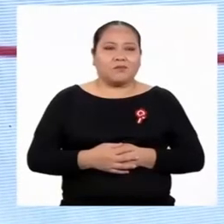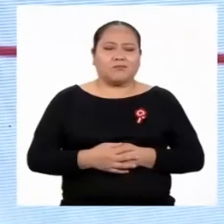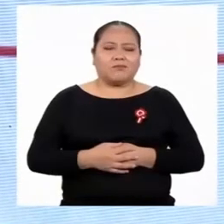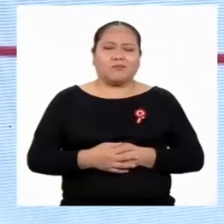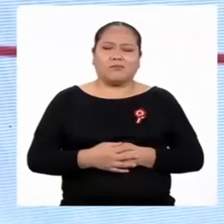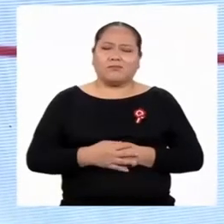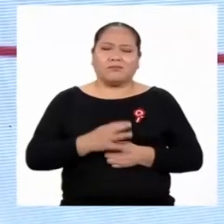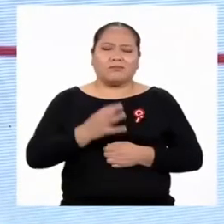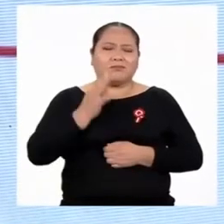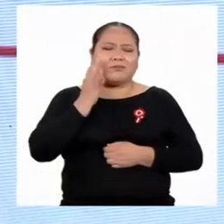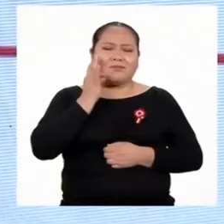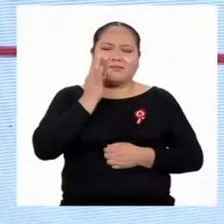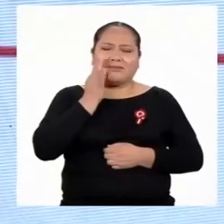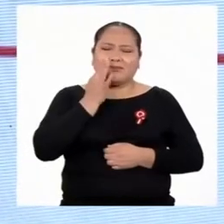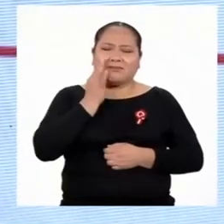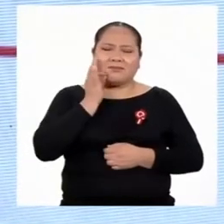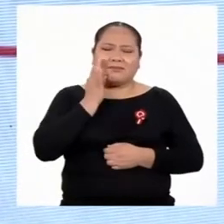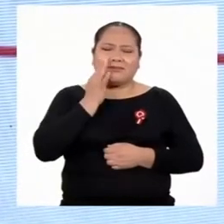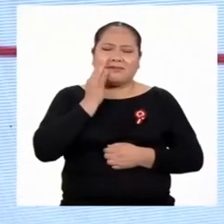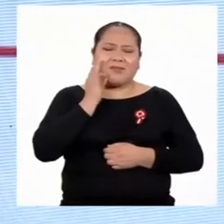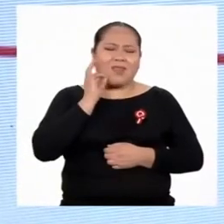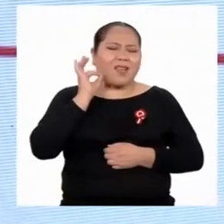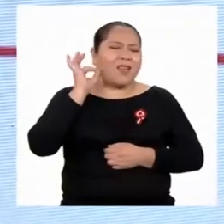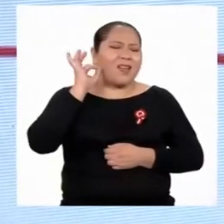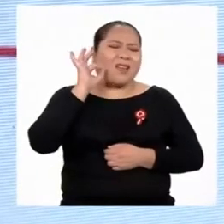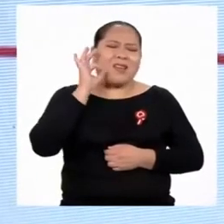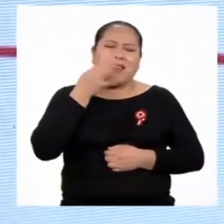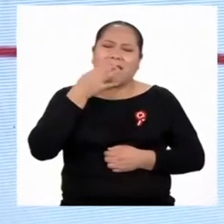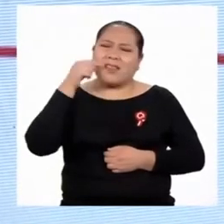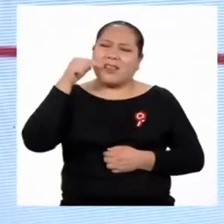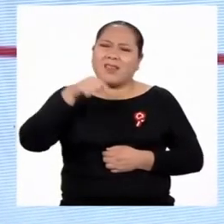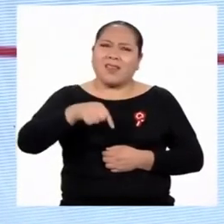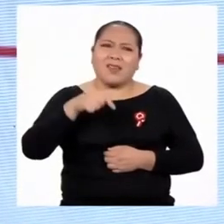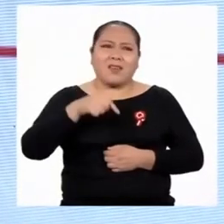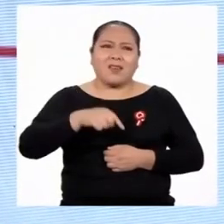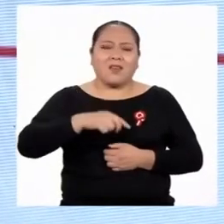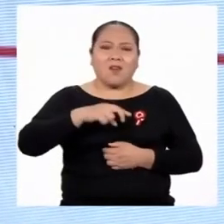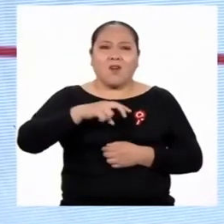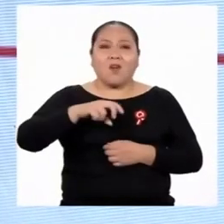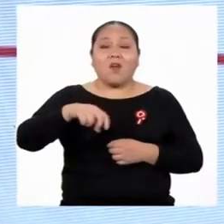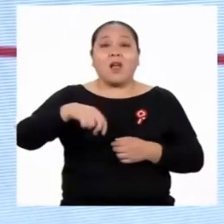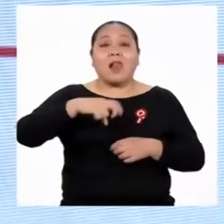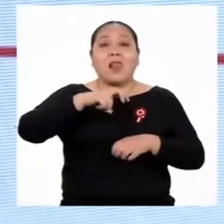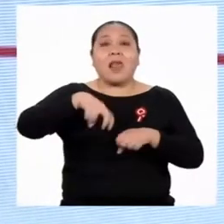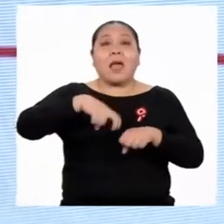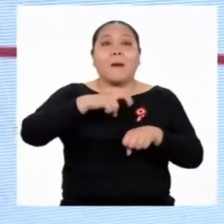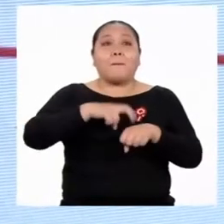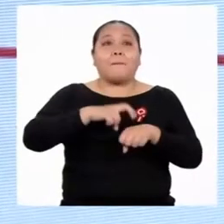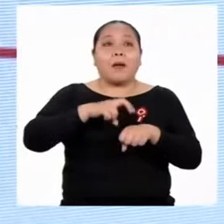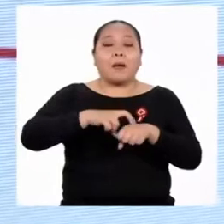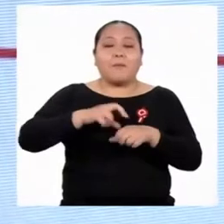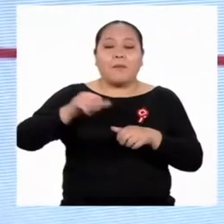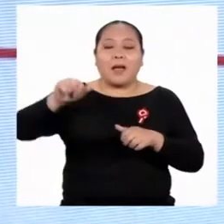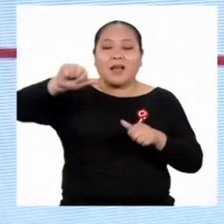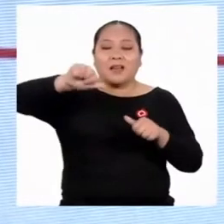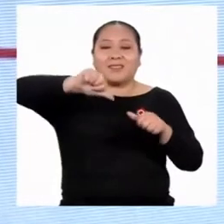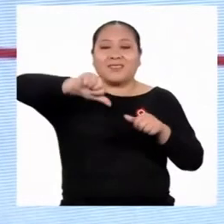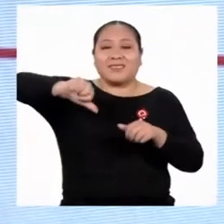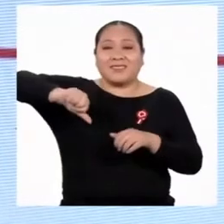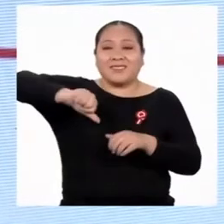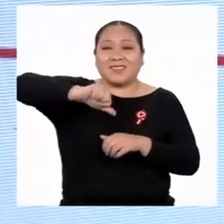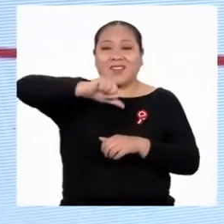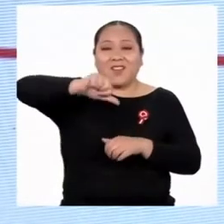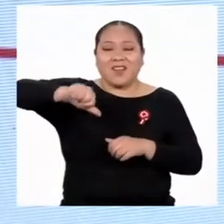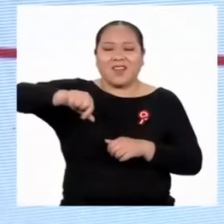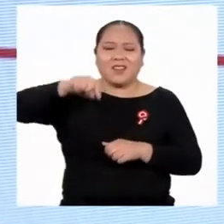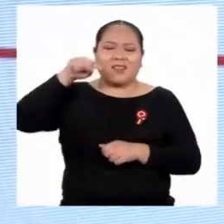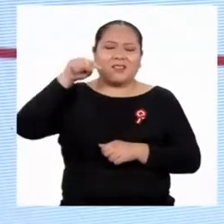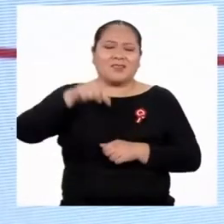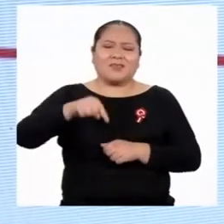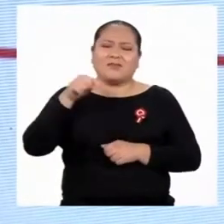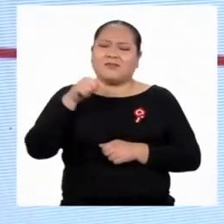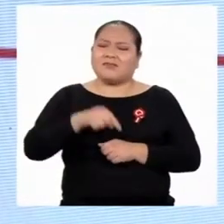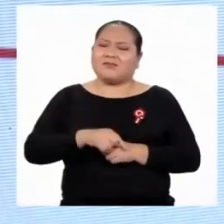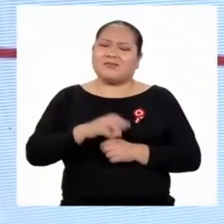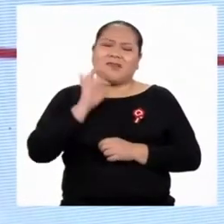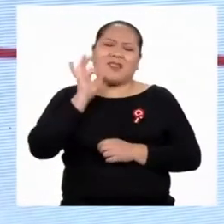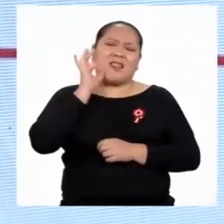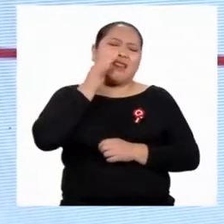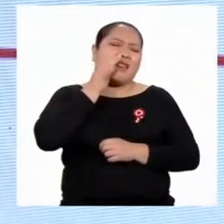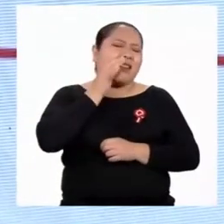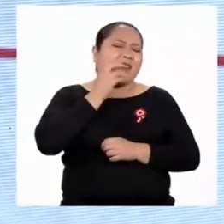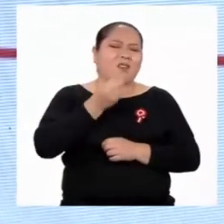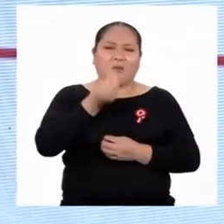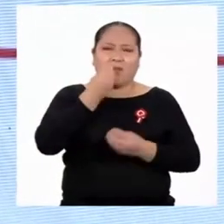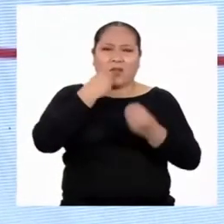Mmm, qué rica hacen la papa a la huancaína en mi casa. ¡Mua! Es una de las cosas más ricas para